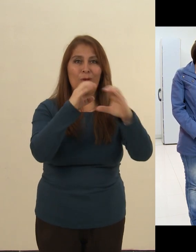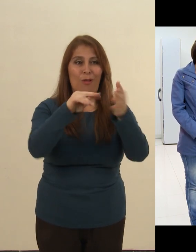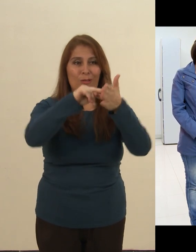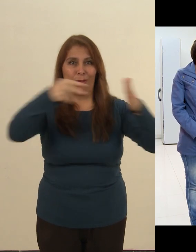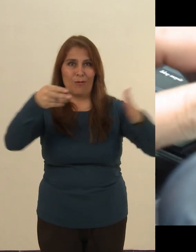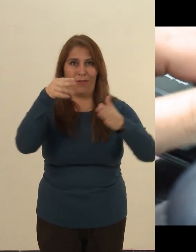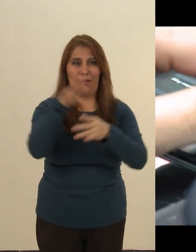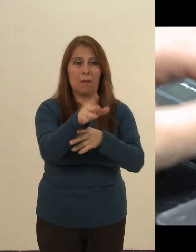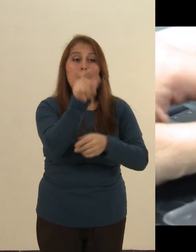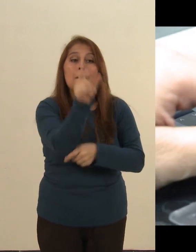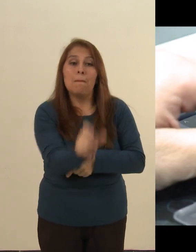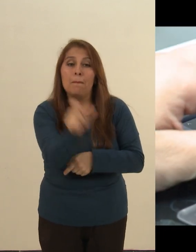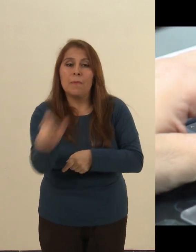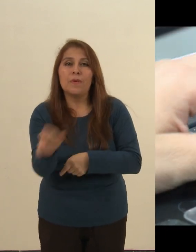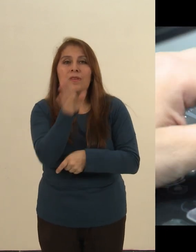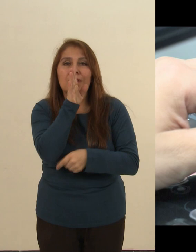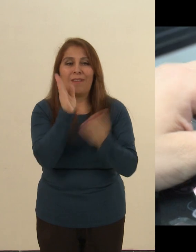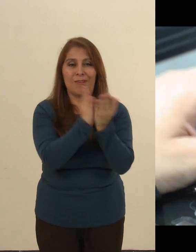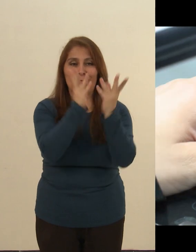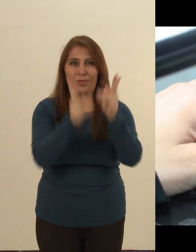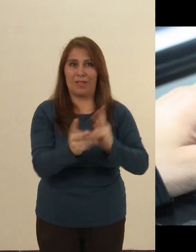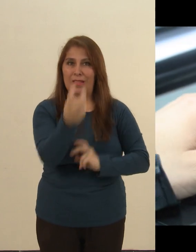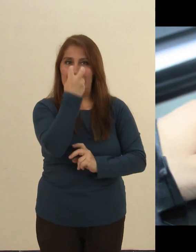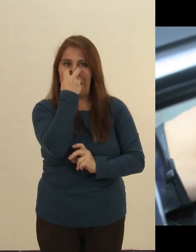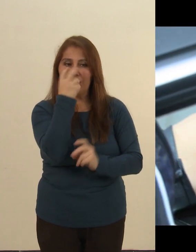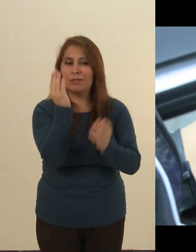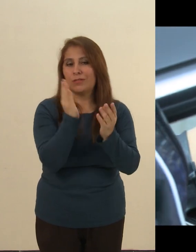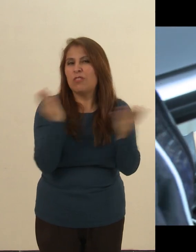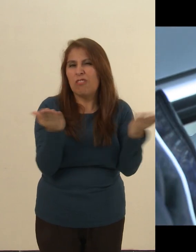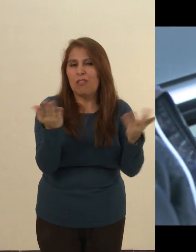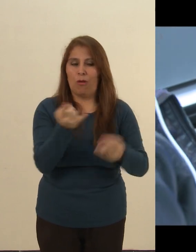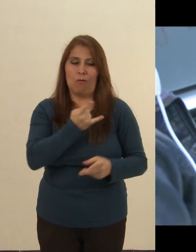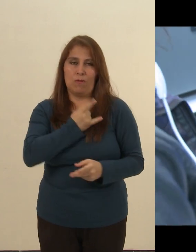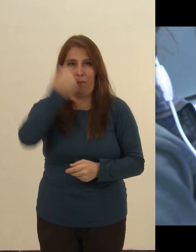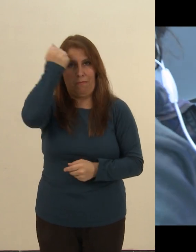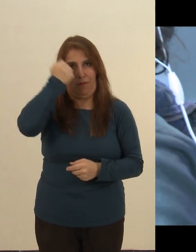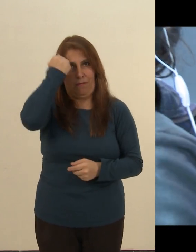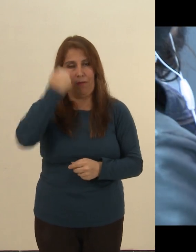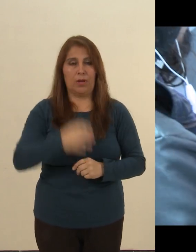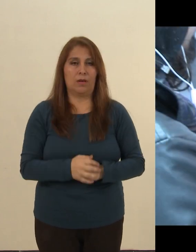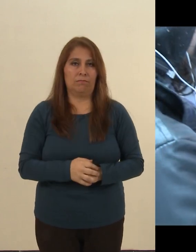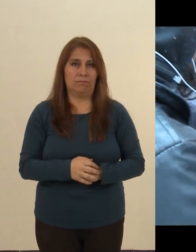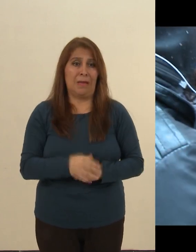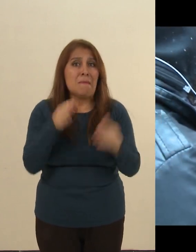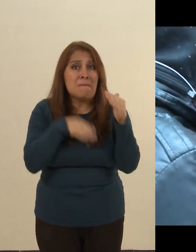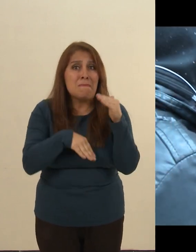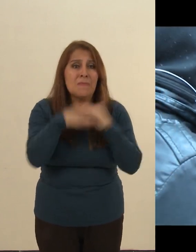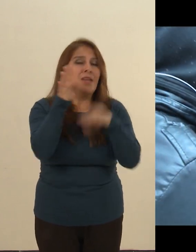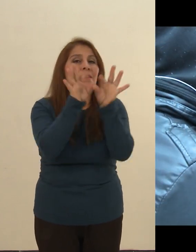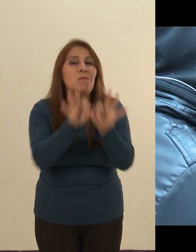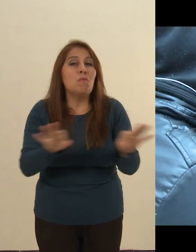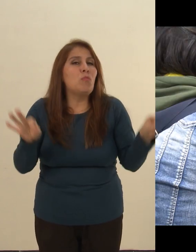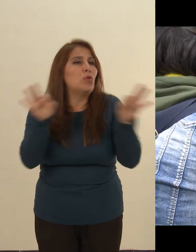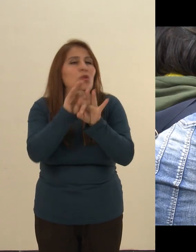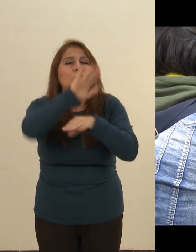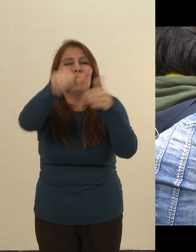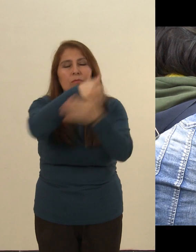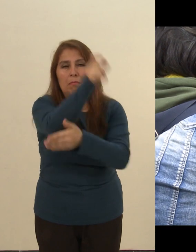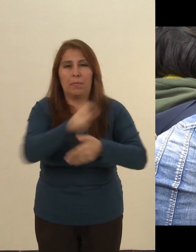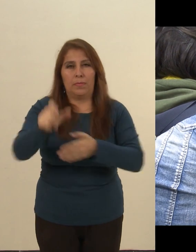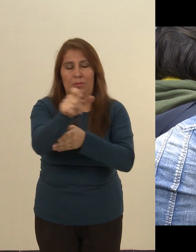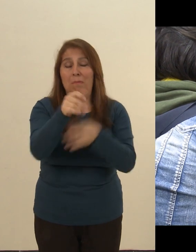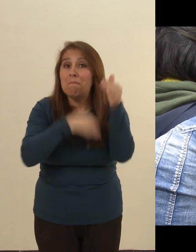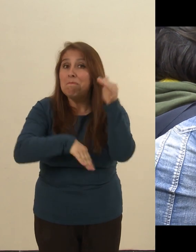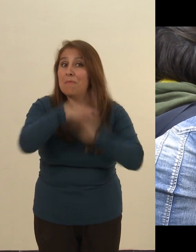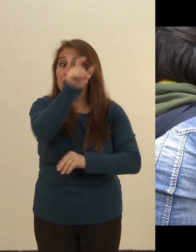comunicación para los estudiantes con discapacidad visual de la Universidad Pedagógica Nacional. Y es que ante todo la persona en